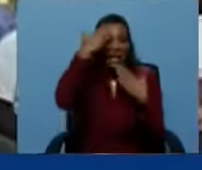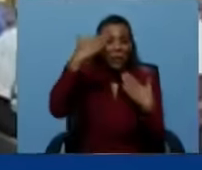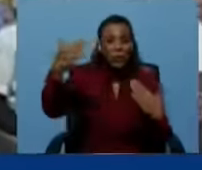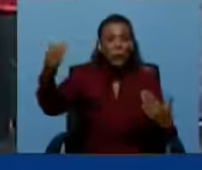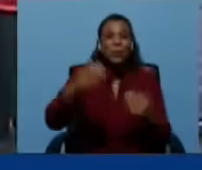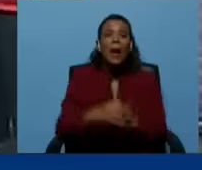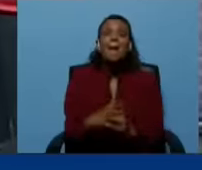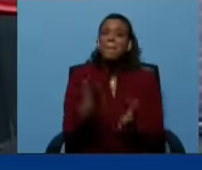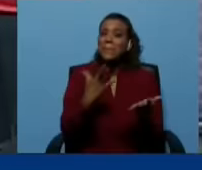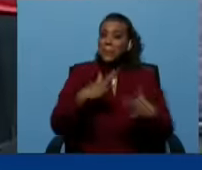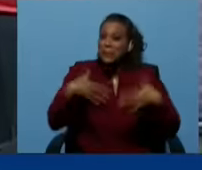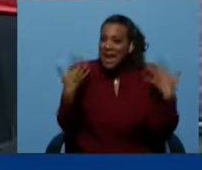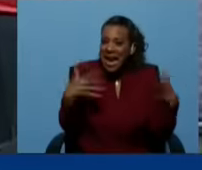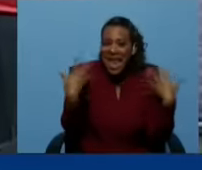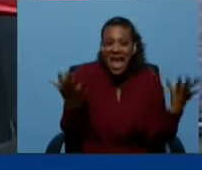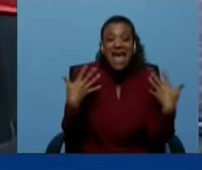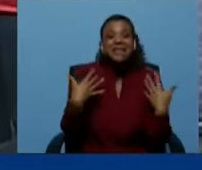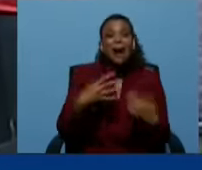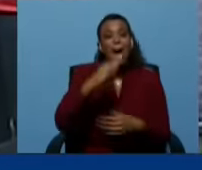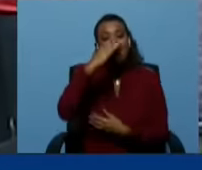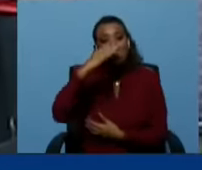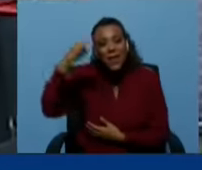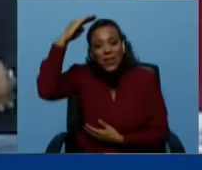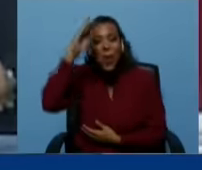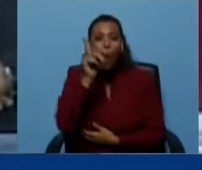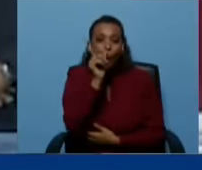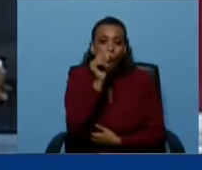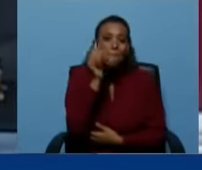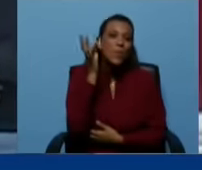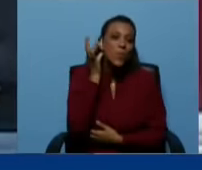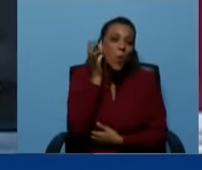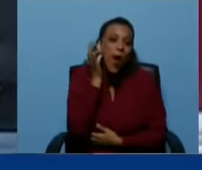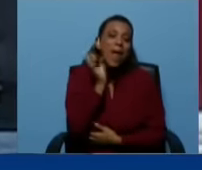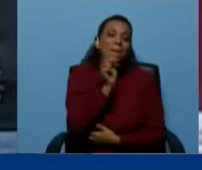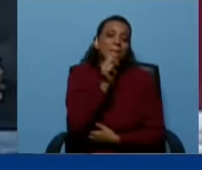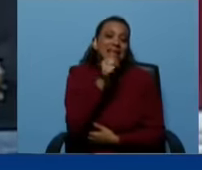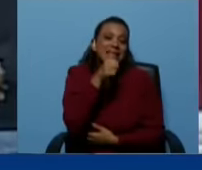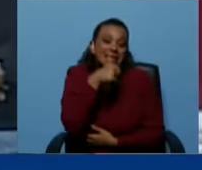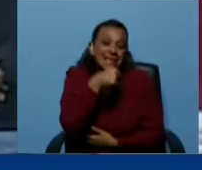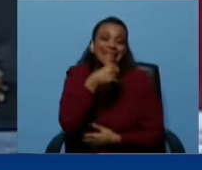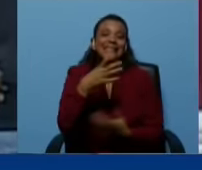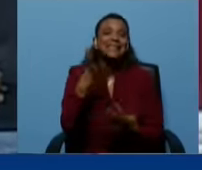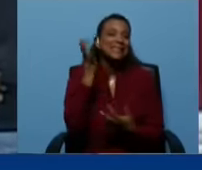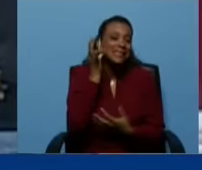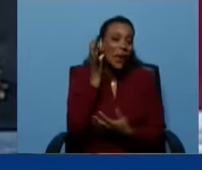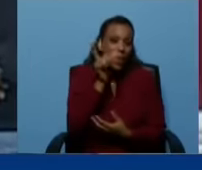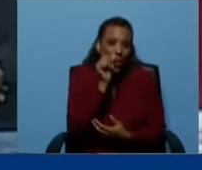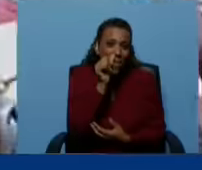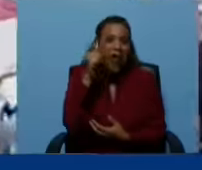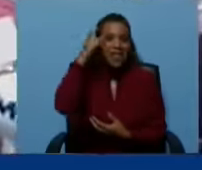Me alegra mucho, adultos y adultas mayores, abuelos y abuelas,